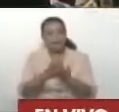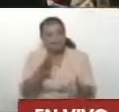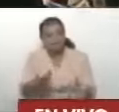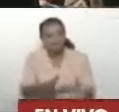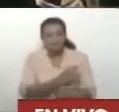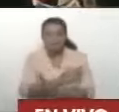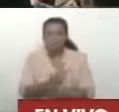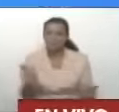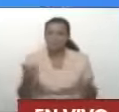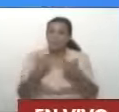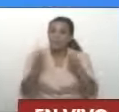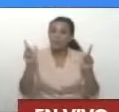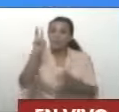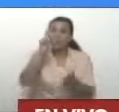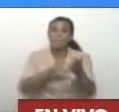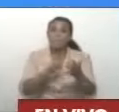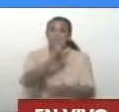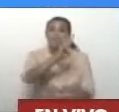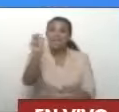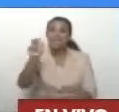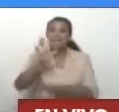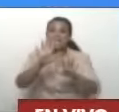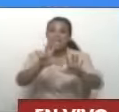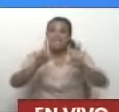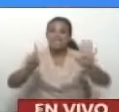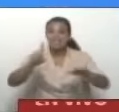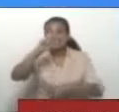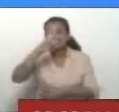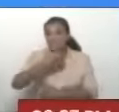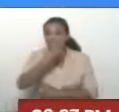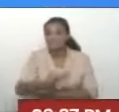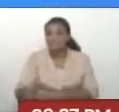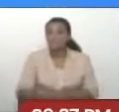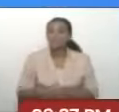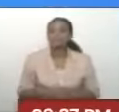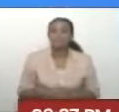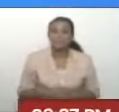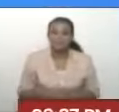feliz. 2030, 17 de diciembre.